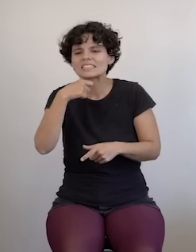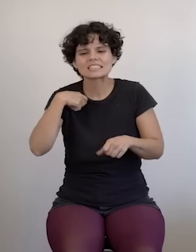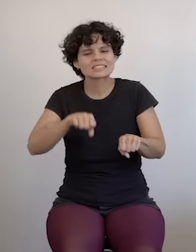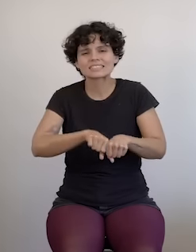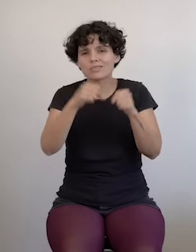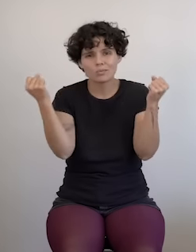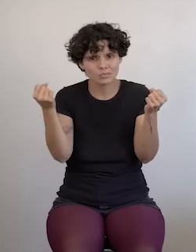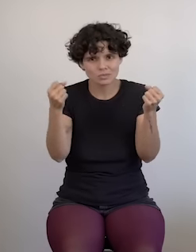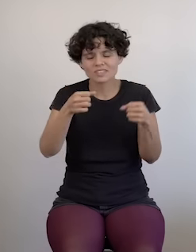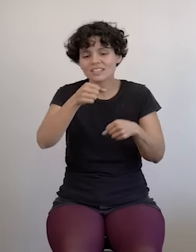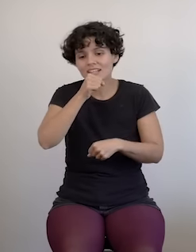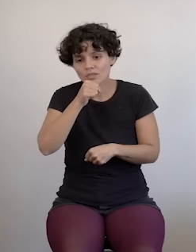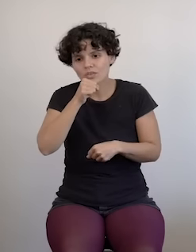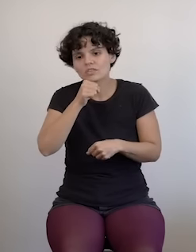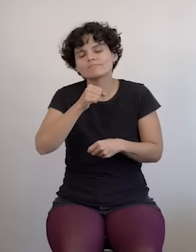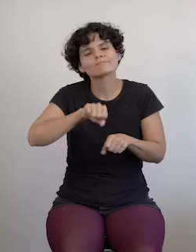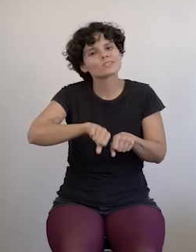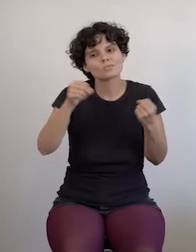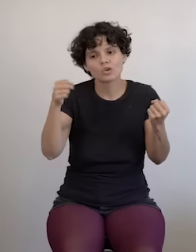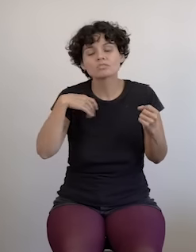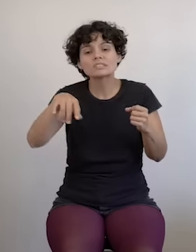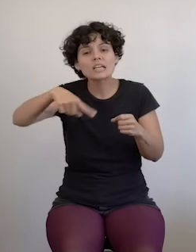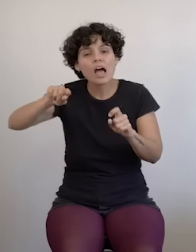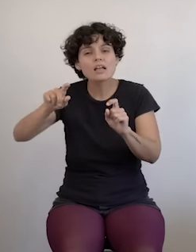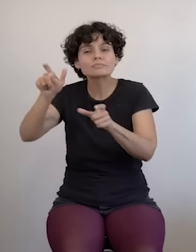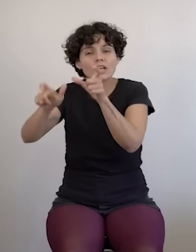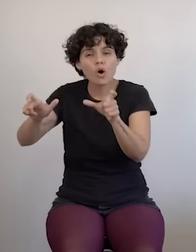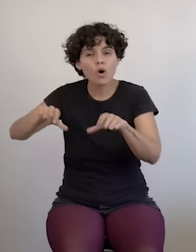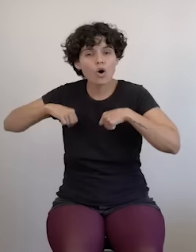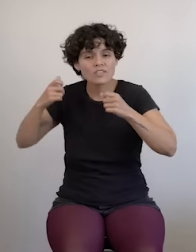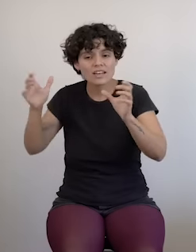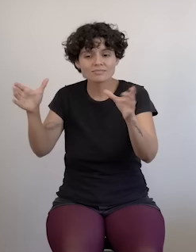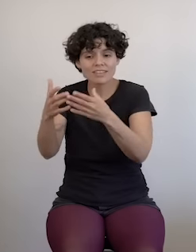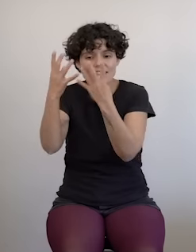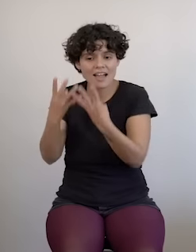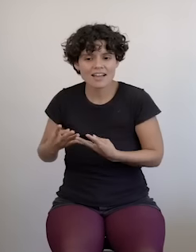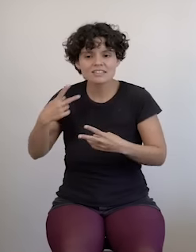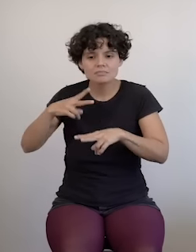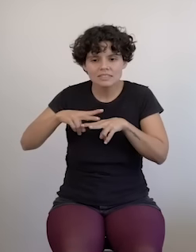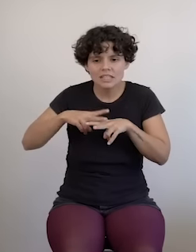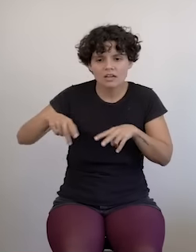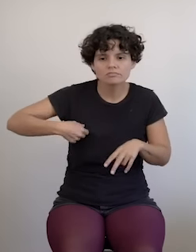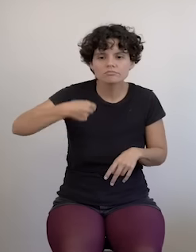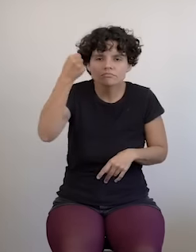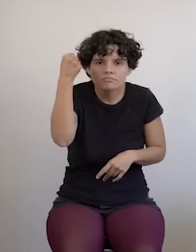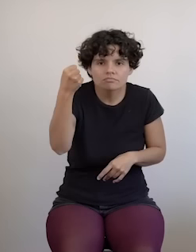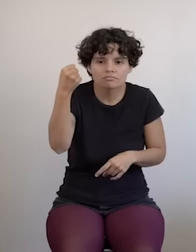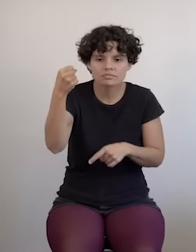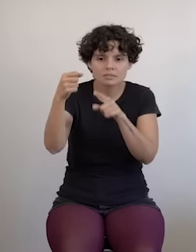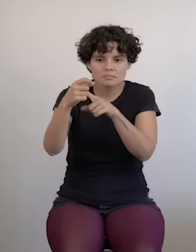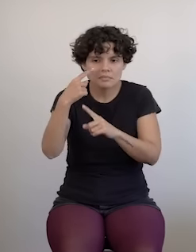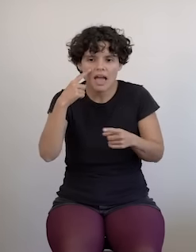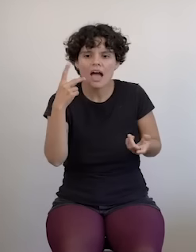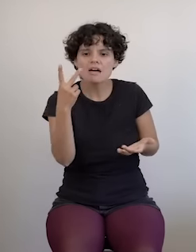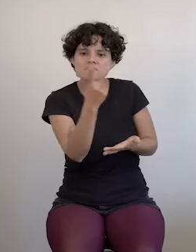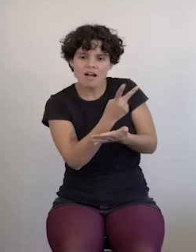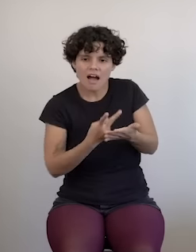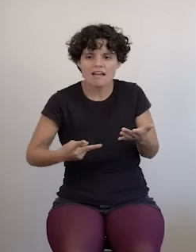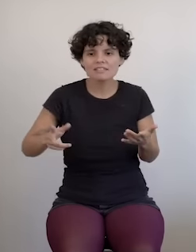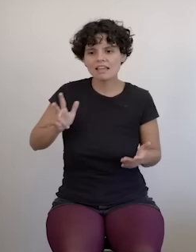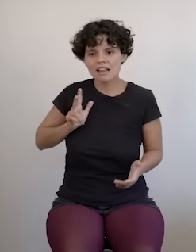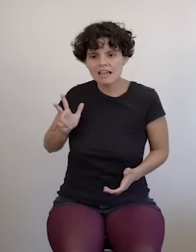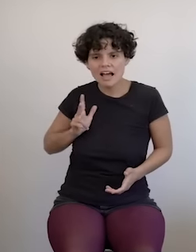mochila. Y el bastión con todos los muchachos de la cárcel me hicieron esto. ¿Cachai? Arte Elegante, me lo hicieron para